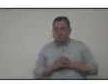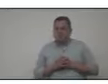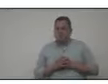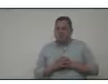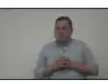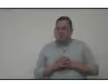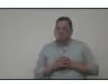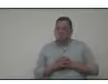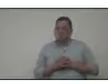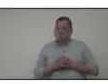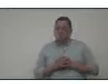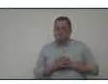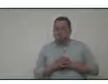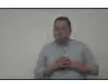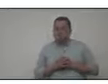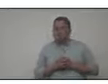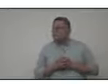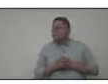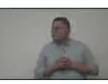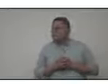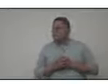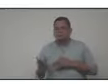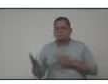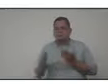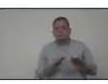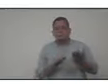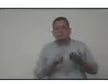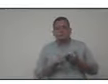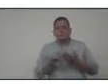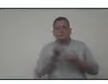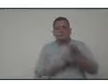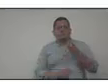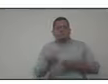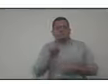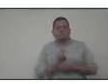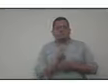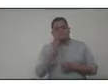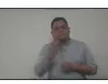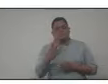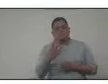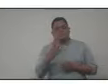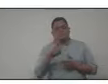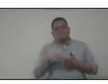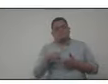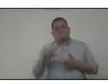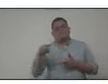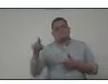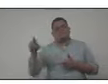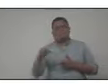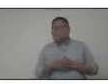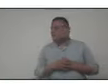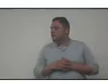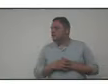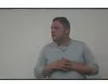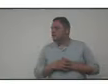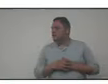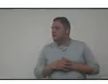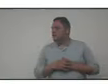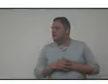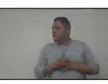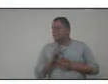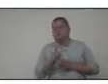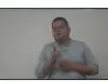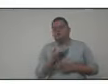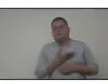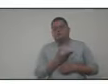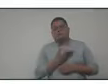adelante en el índice de mortalidad materna, que fue lo que el año pasado tuvimos una muerte materna porque